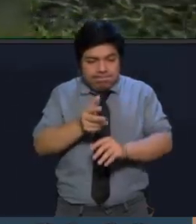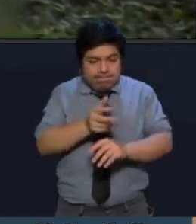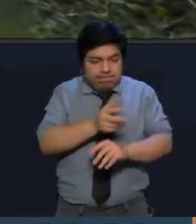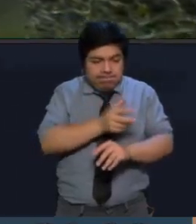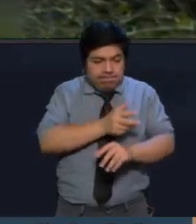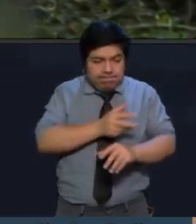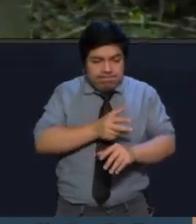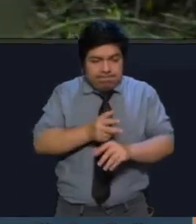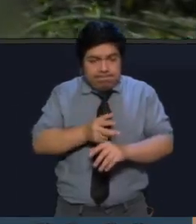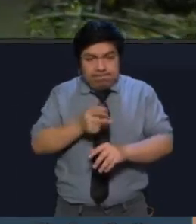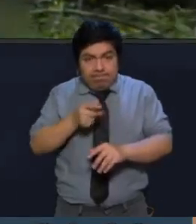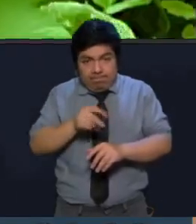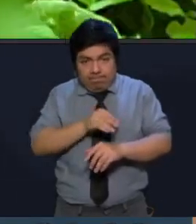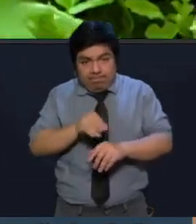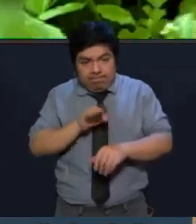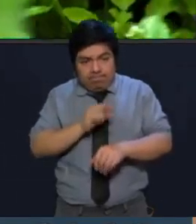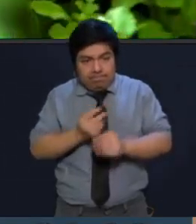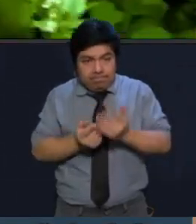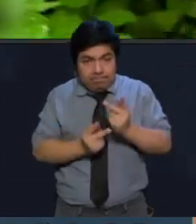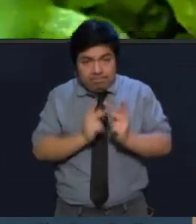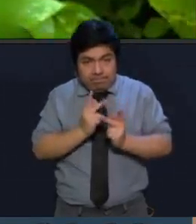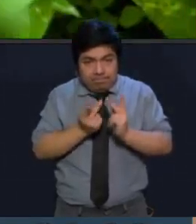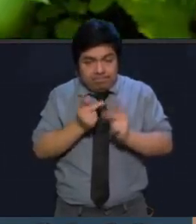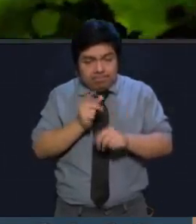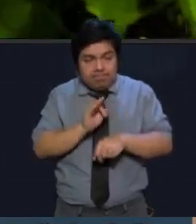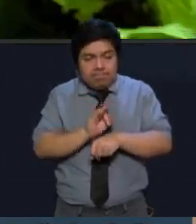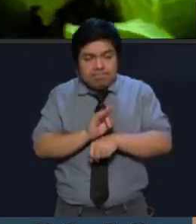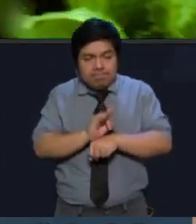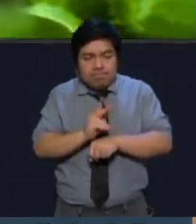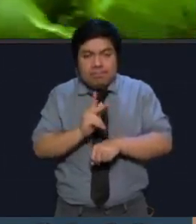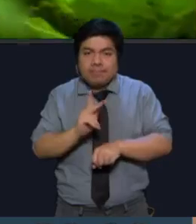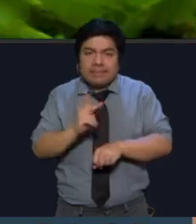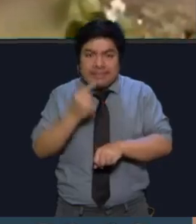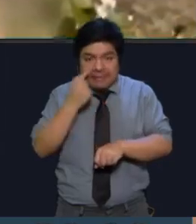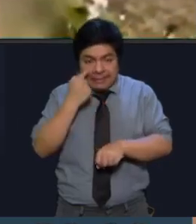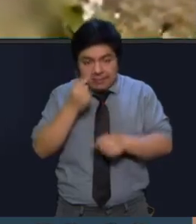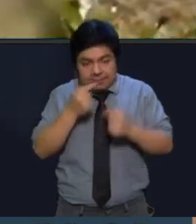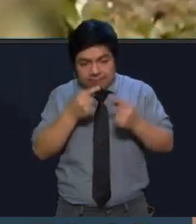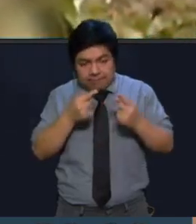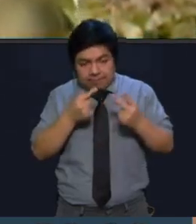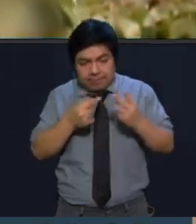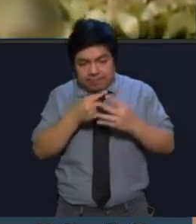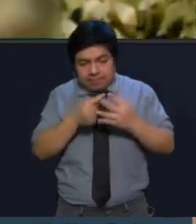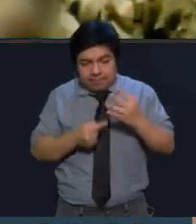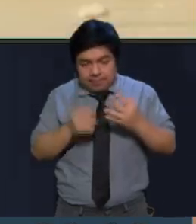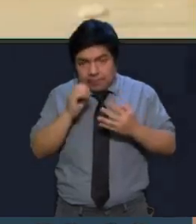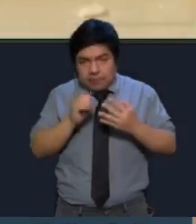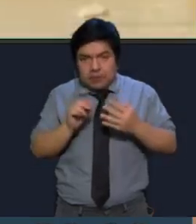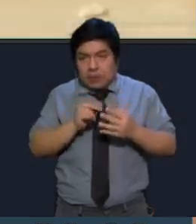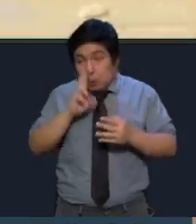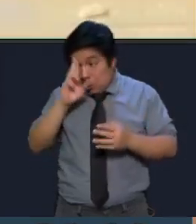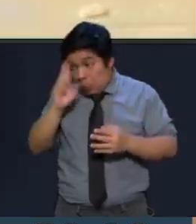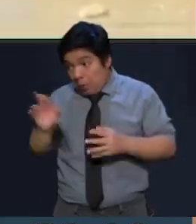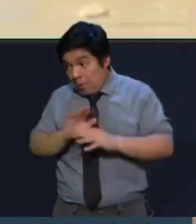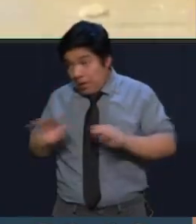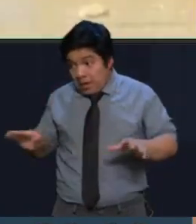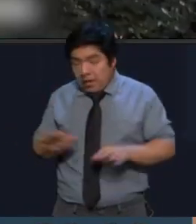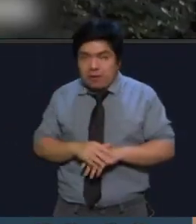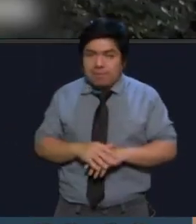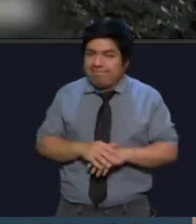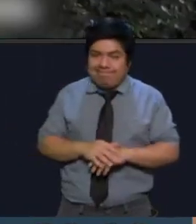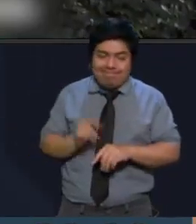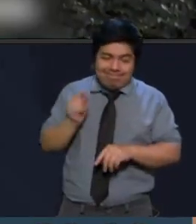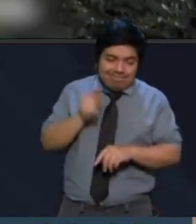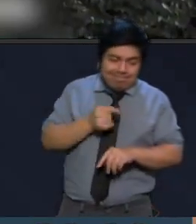ir la protección vegetal, pero necesitamos desarrollar las opciones, no prohibirlas antes de tener las